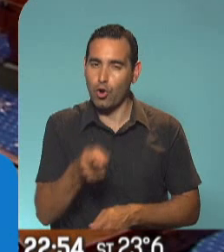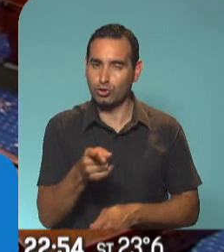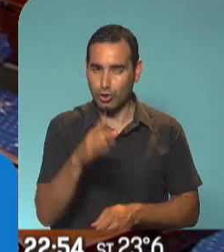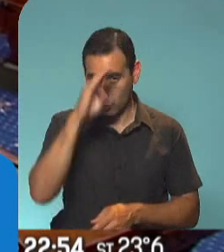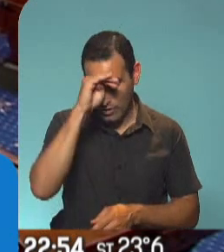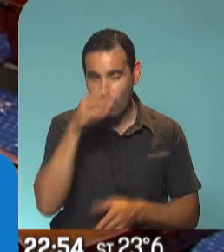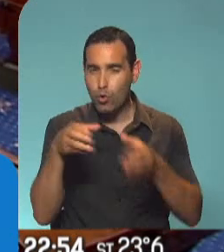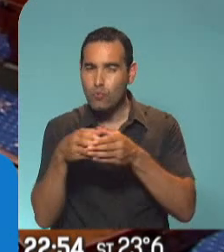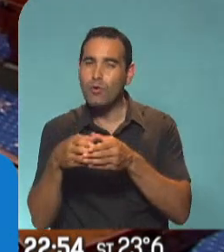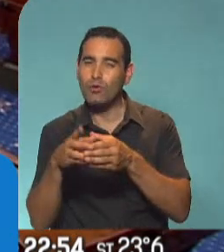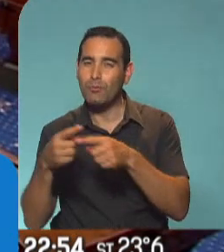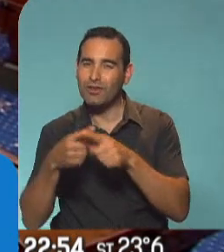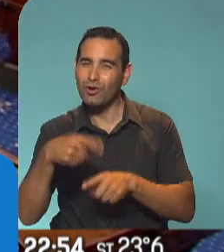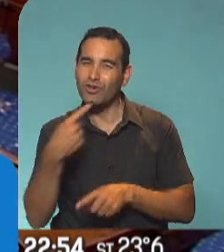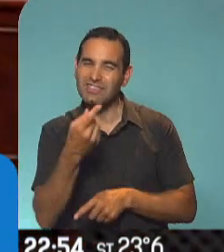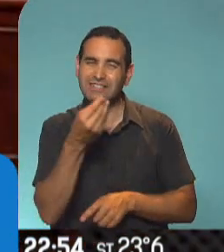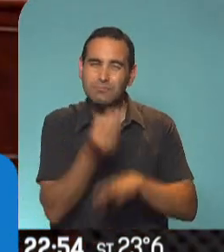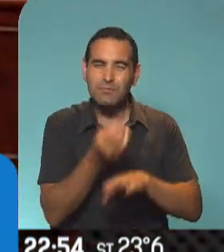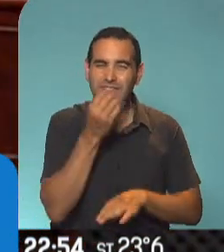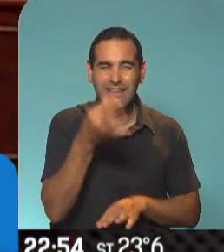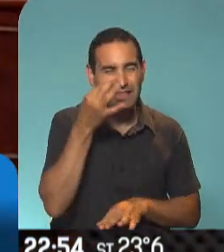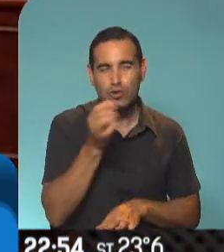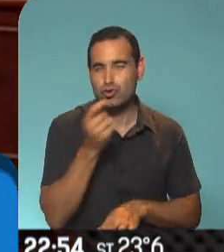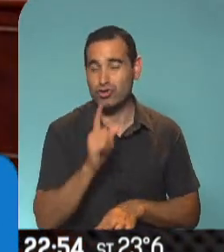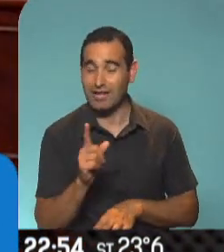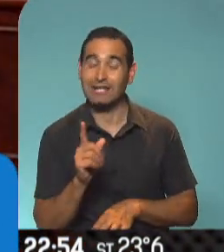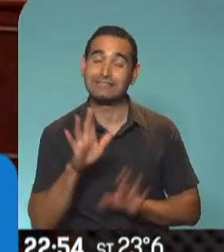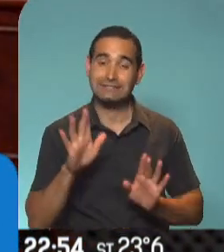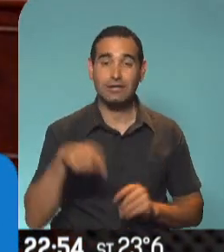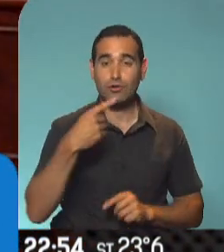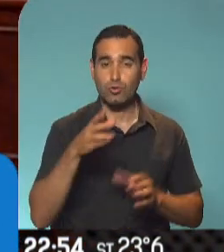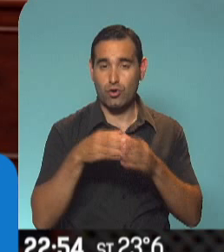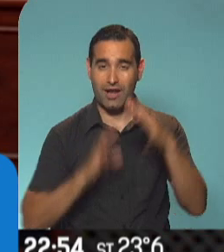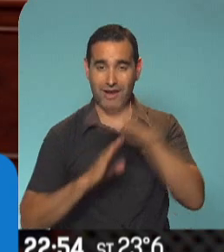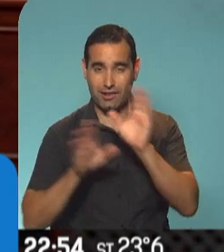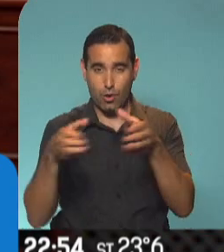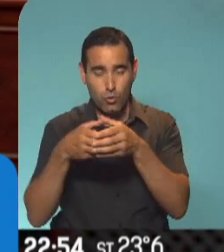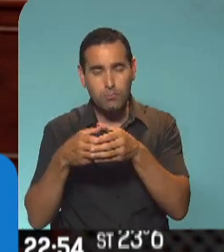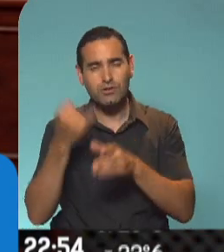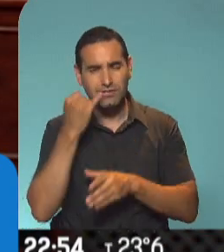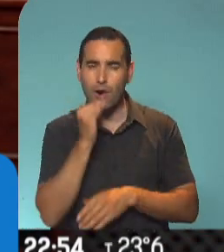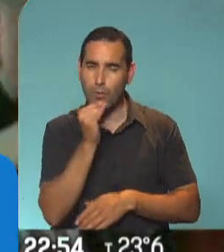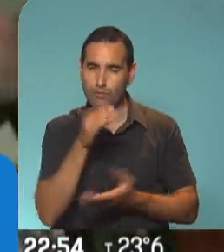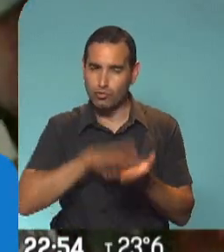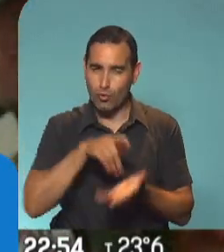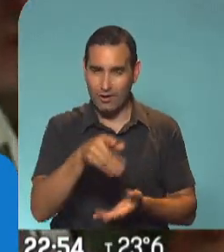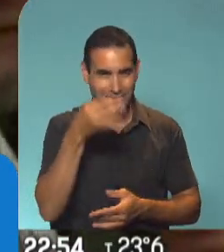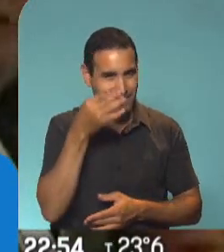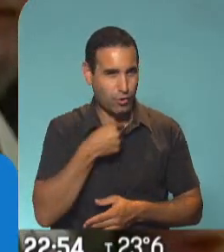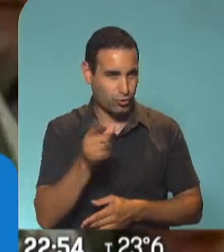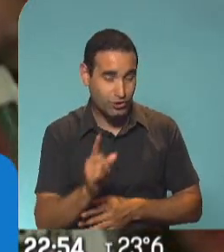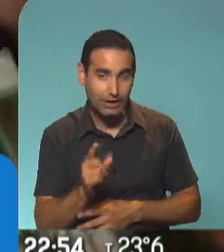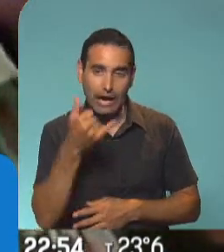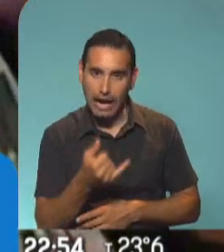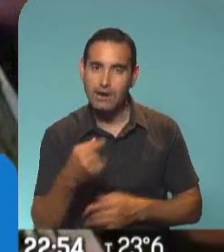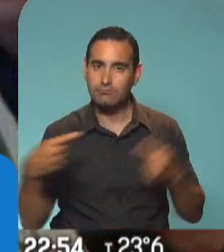republicanos preferirían evitar los testigos. Mitch McConnell, el líder de la mayoría republicana en el Senado, ya dio indicios en ese sentido. Se inicia una